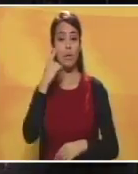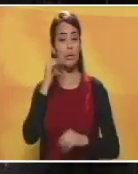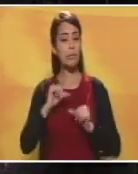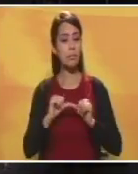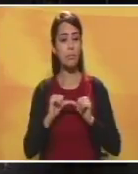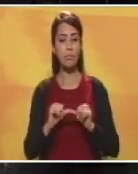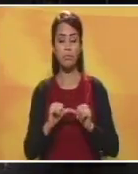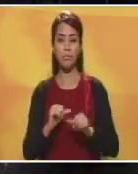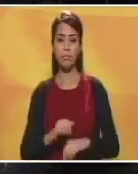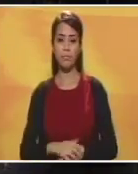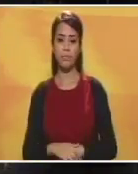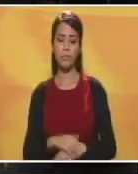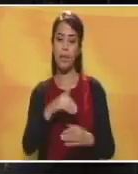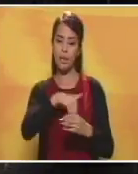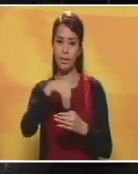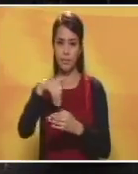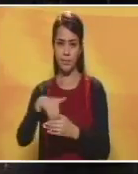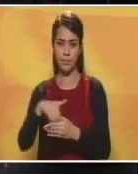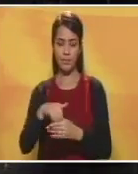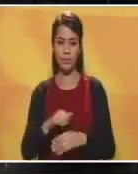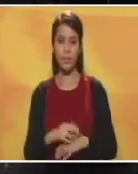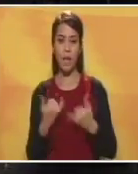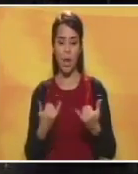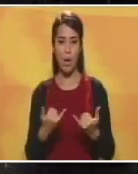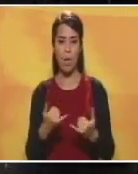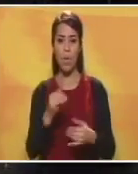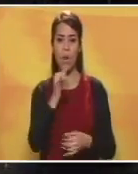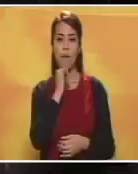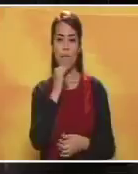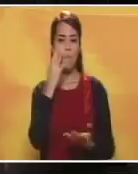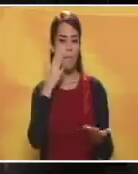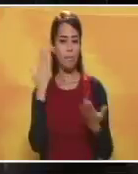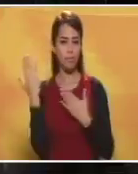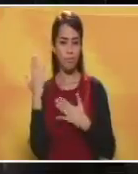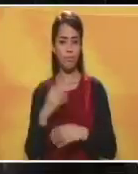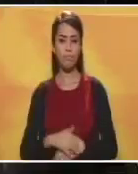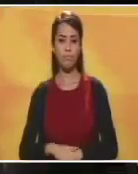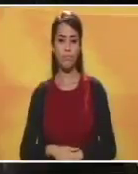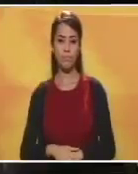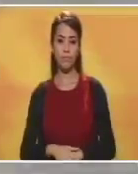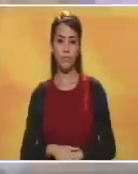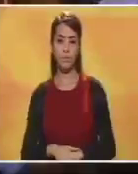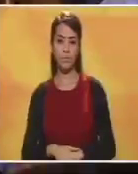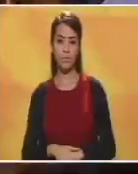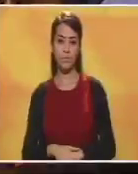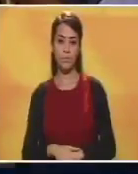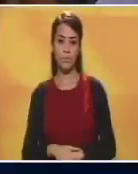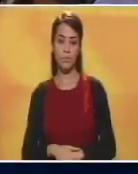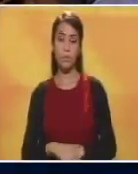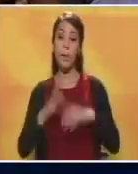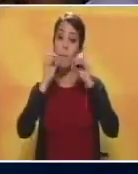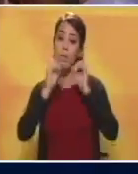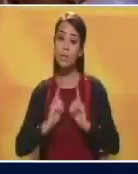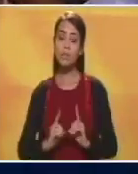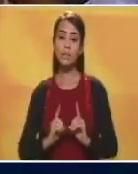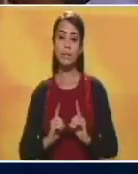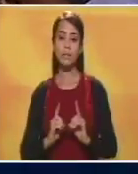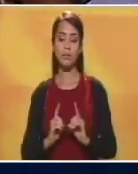en la carrera electoral. A continuación, declaraciones del candidato Henry Falcón. Hemos decidido